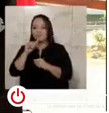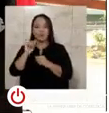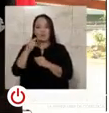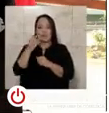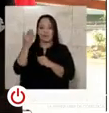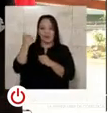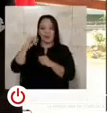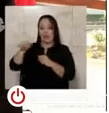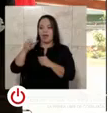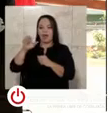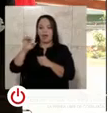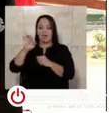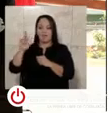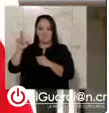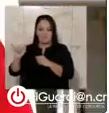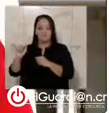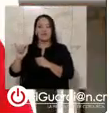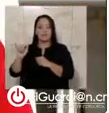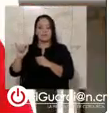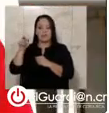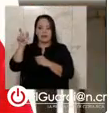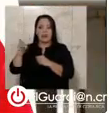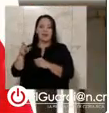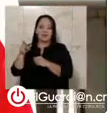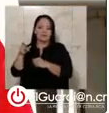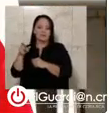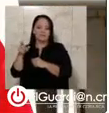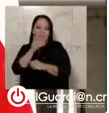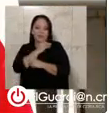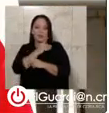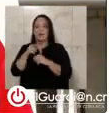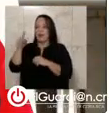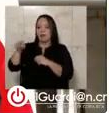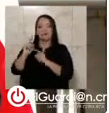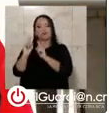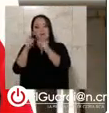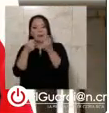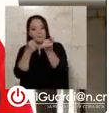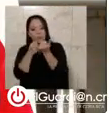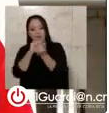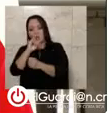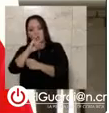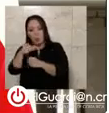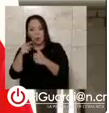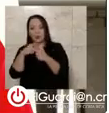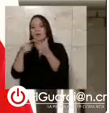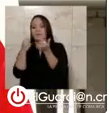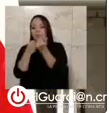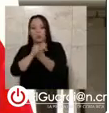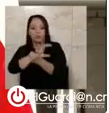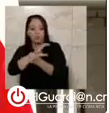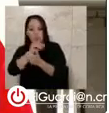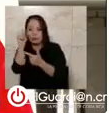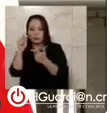don Jeffrey Cerdas, calladitos van, apoyan al OIJ, apoyan a la Fiscalía, apoyan a la Fuerza Pública y